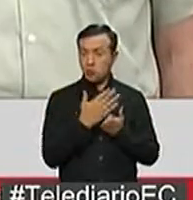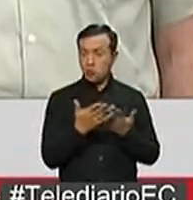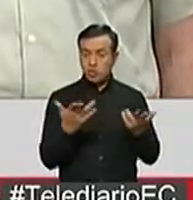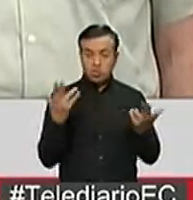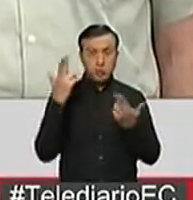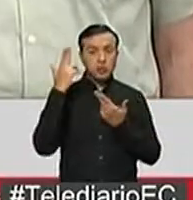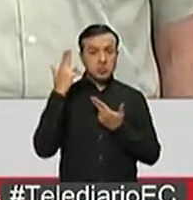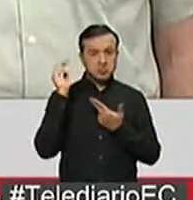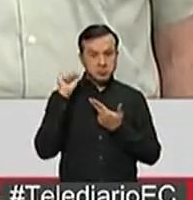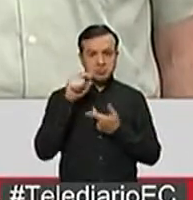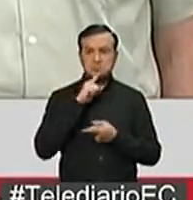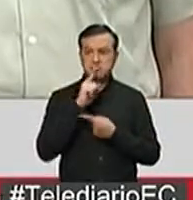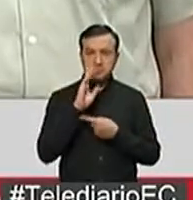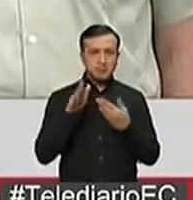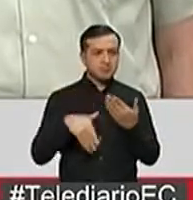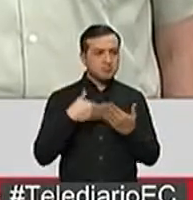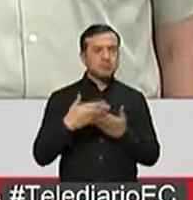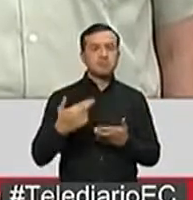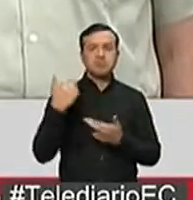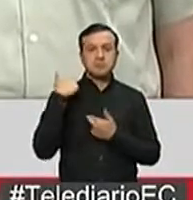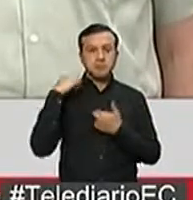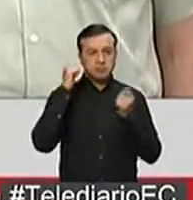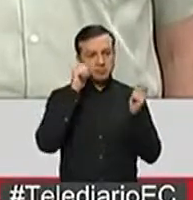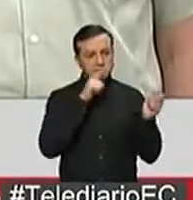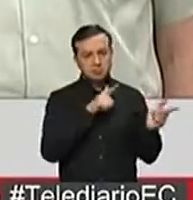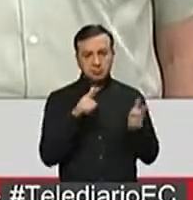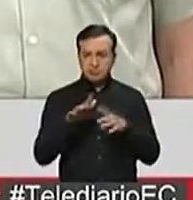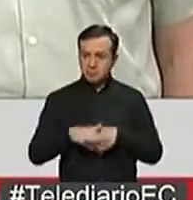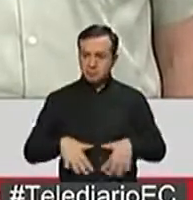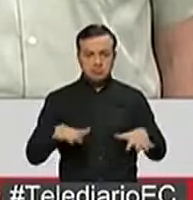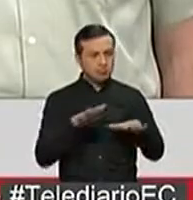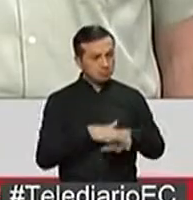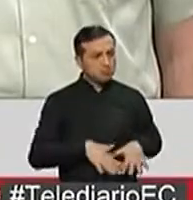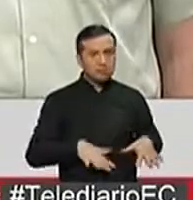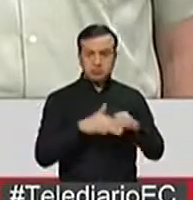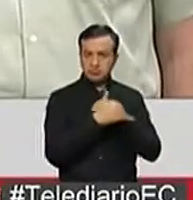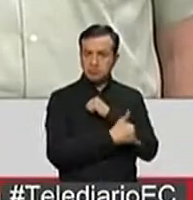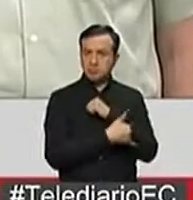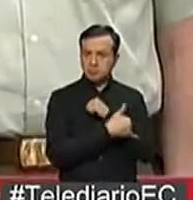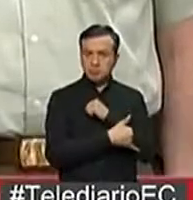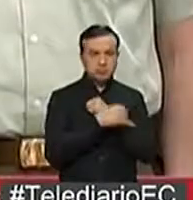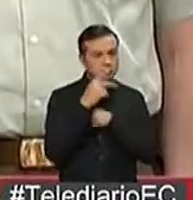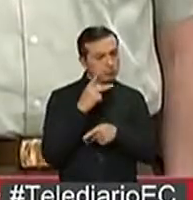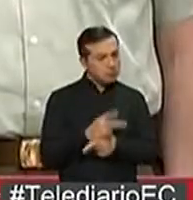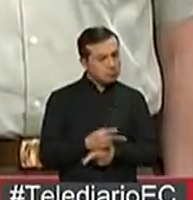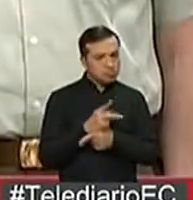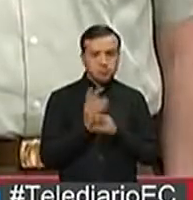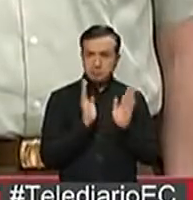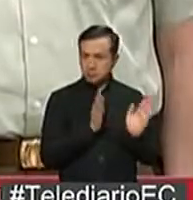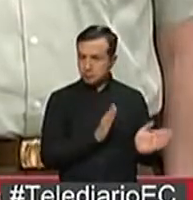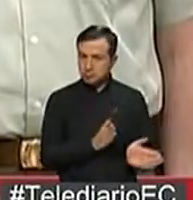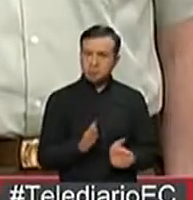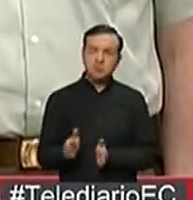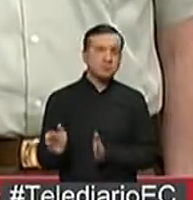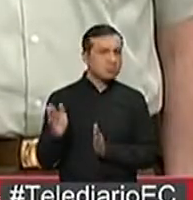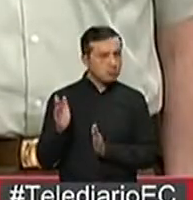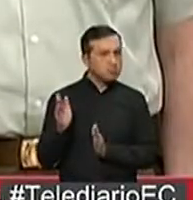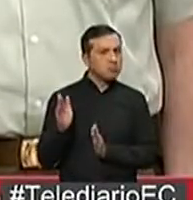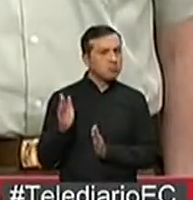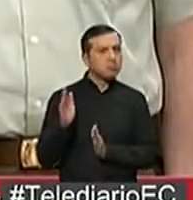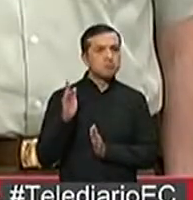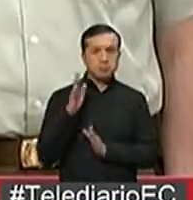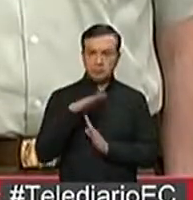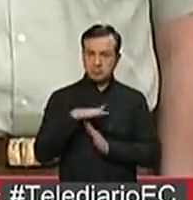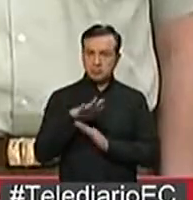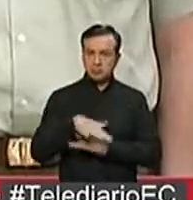para que puedan cumplir sus labores de proteger a nuestros compatriotas, de proteger el orden público, de asegurar la